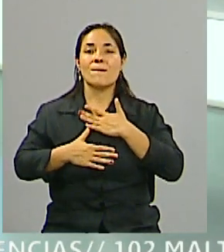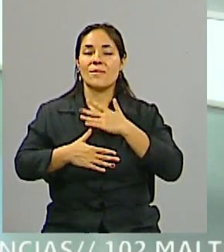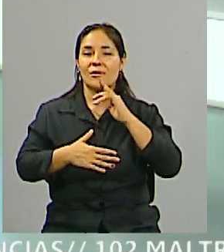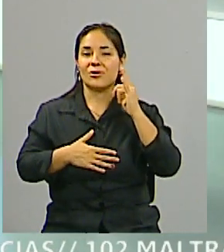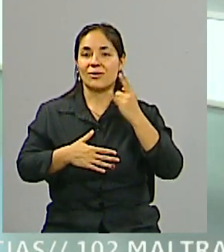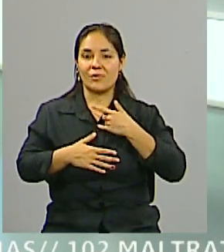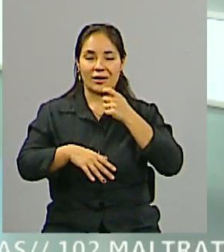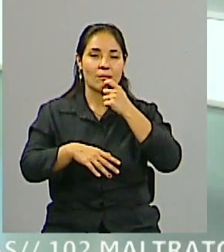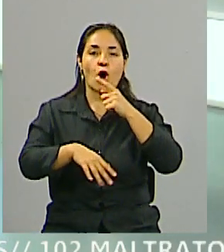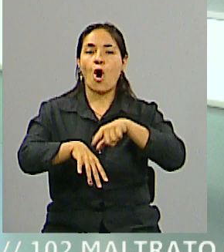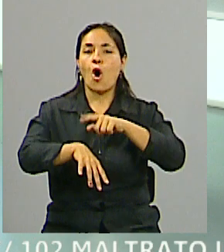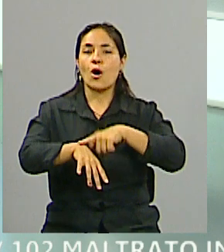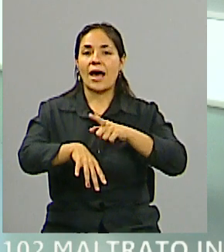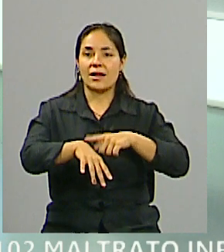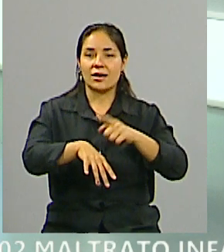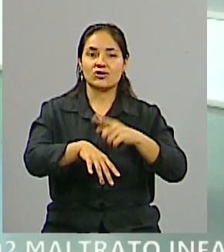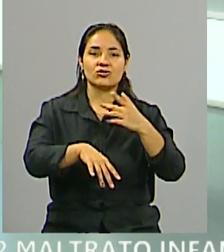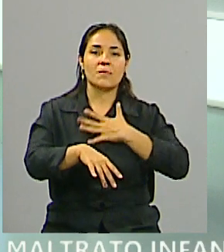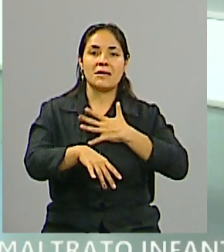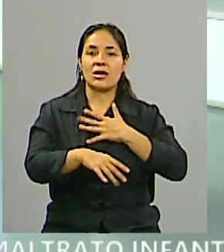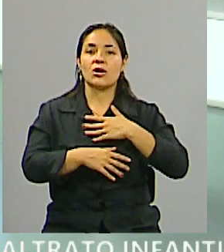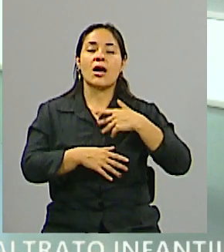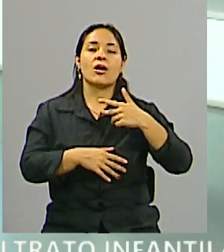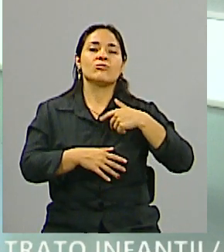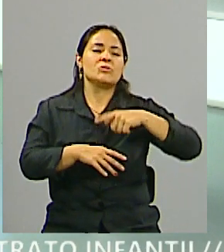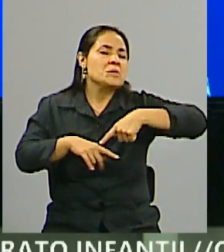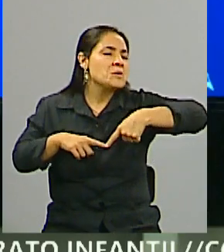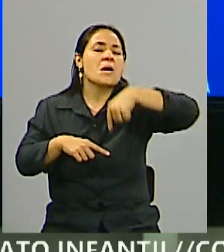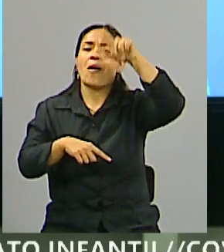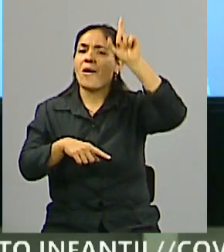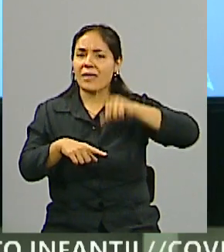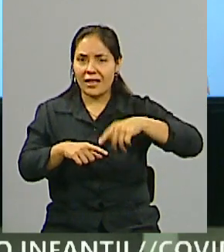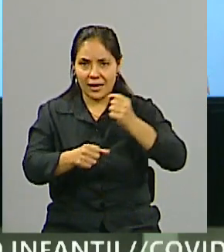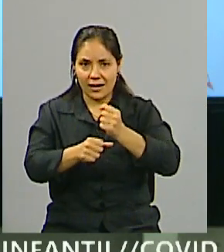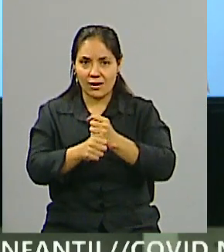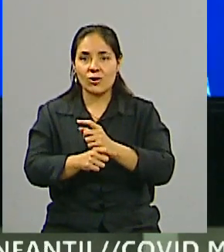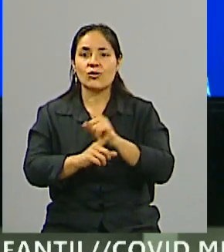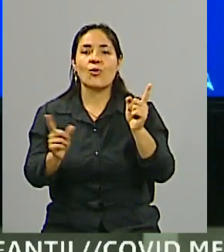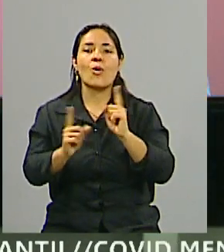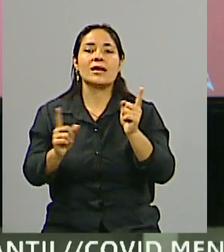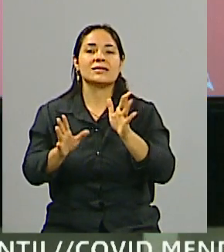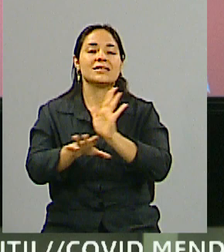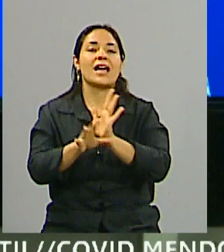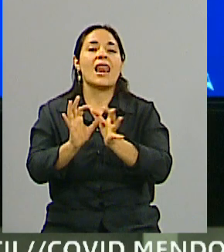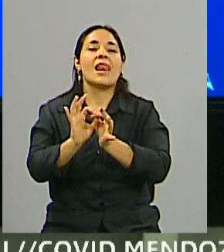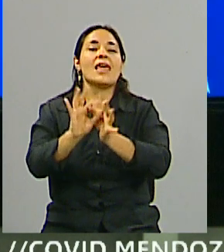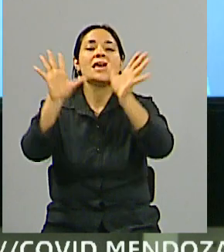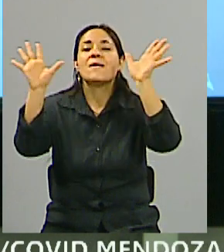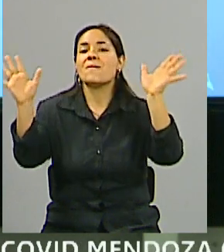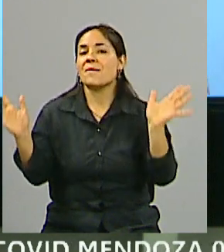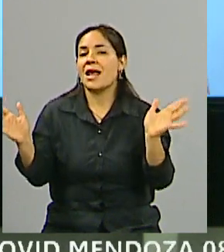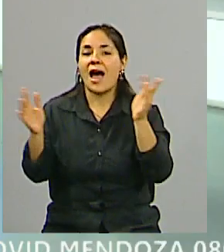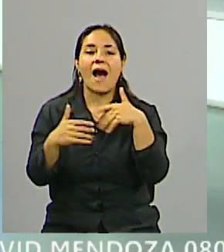pongo mis horarios 24/7. Entonces, eso quiere decir que no estoy siendo más libre, ni tengo